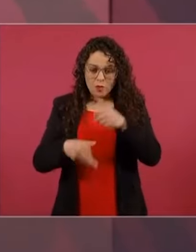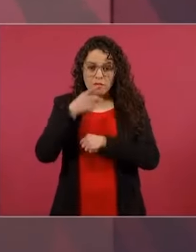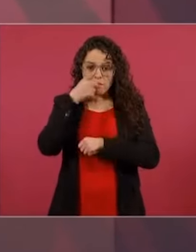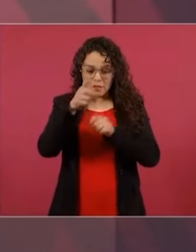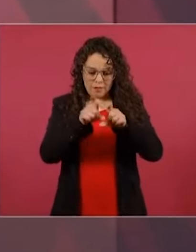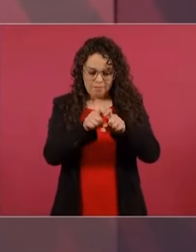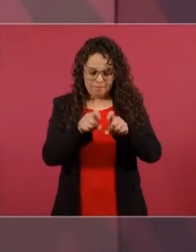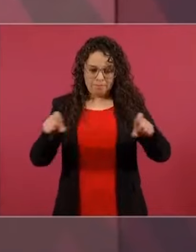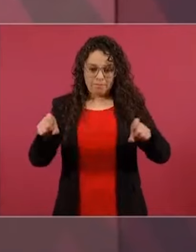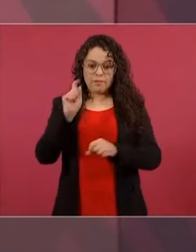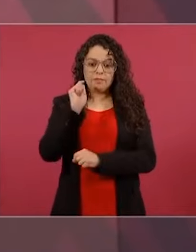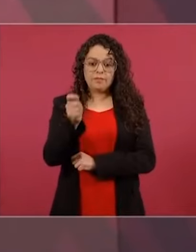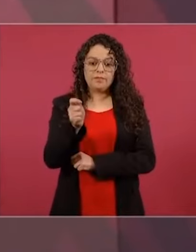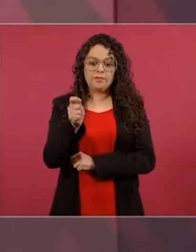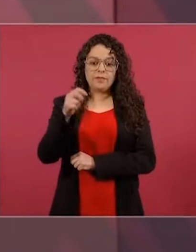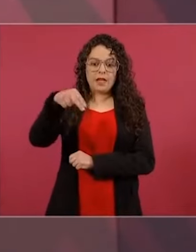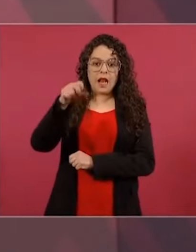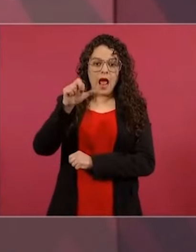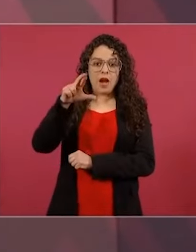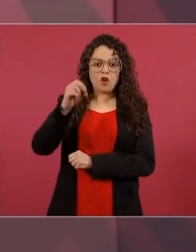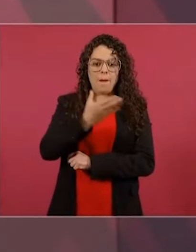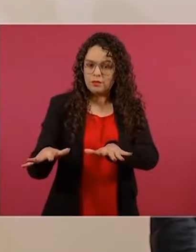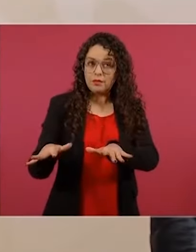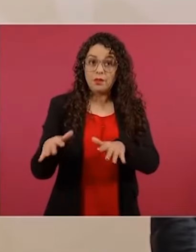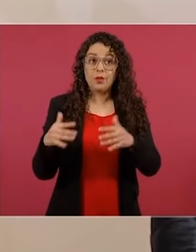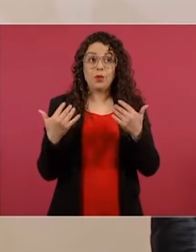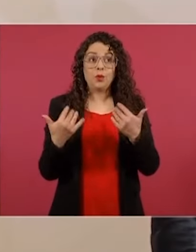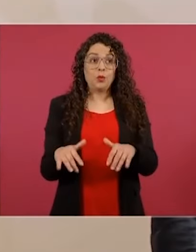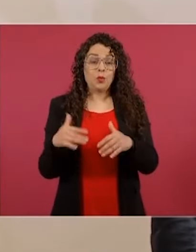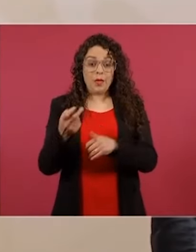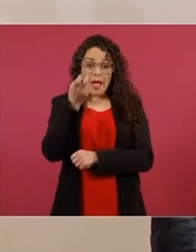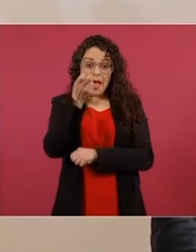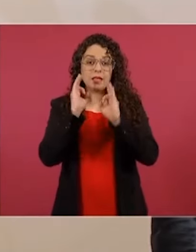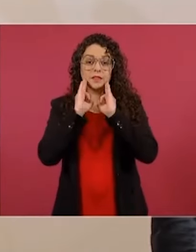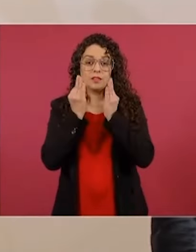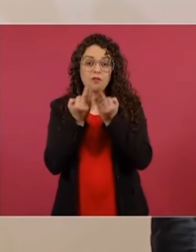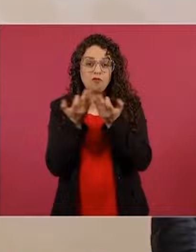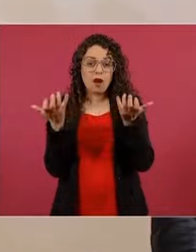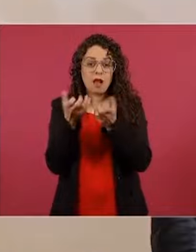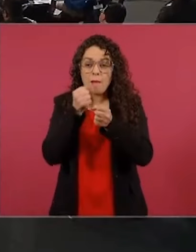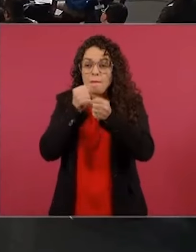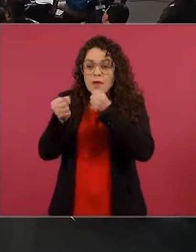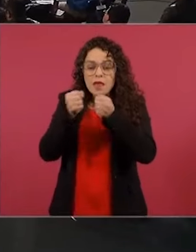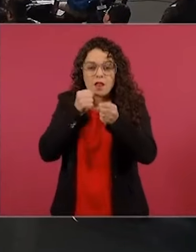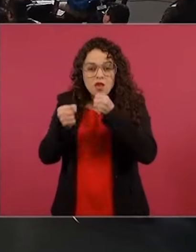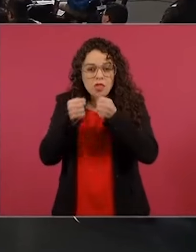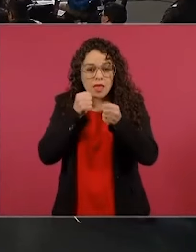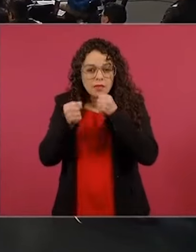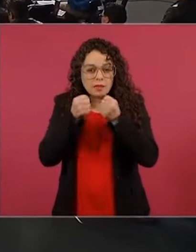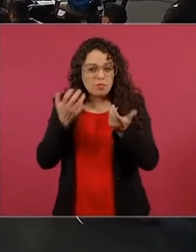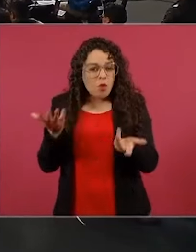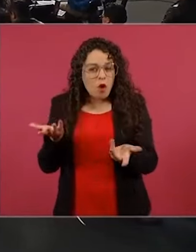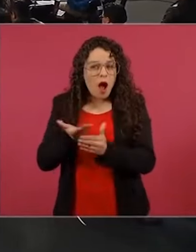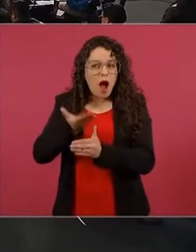con López Obrador sobre la historia y las preguntas que plantea, e indicó que hablarían con él como lo harían con otro jefe de Estado, no para un episodio